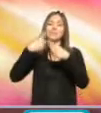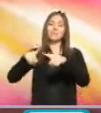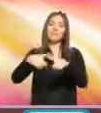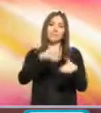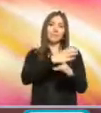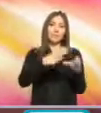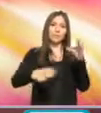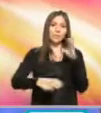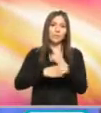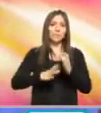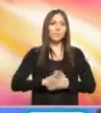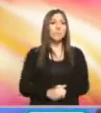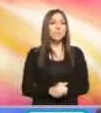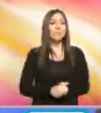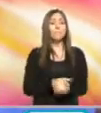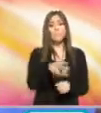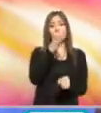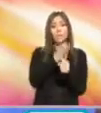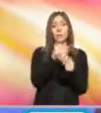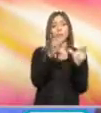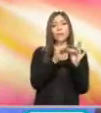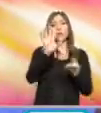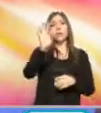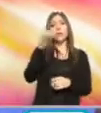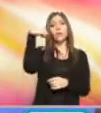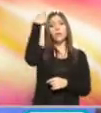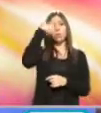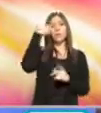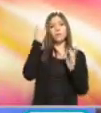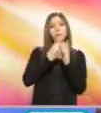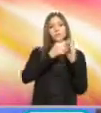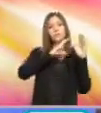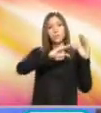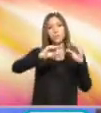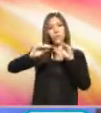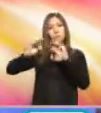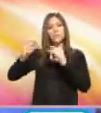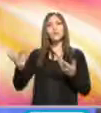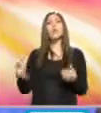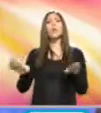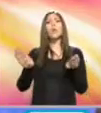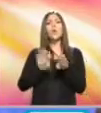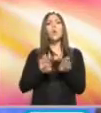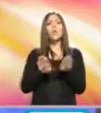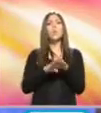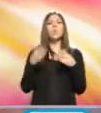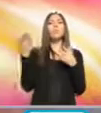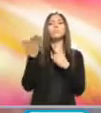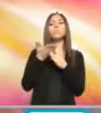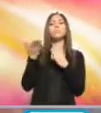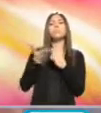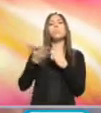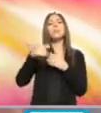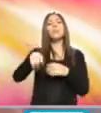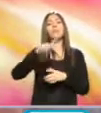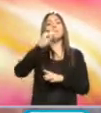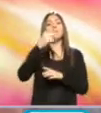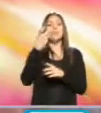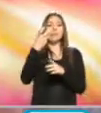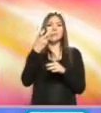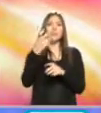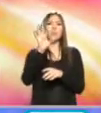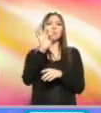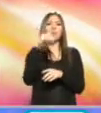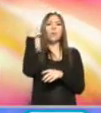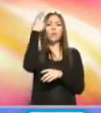Hablas de 40 horas de capacitación entonces en estos cursos que ustedes imparten. ¿Cómo dividen entonces este programa de estas 40